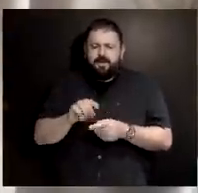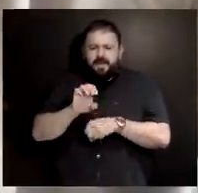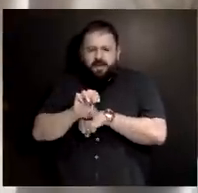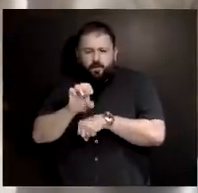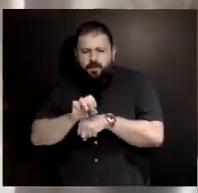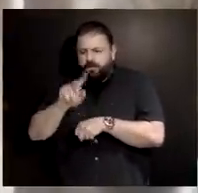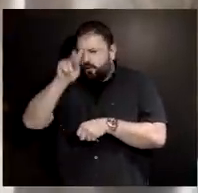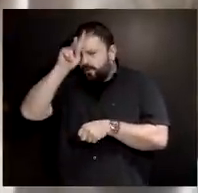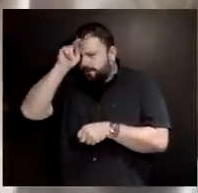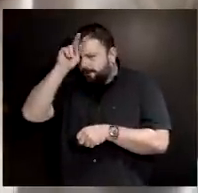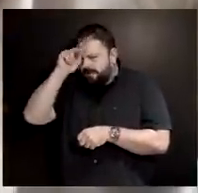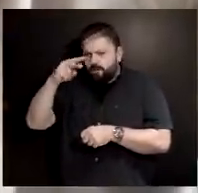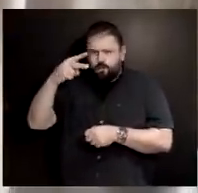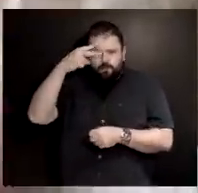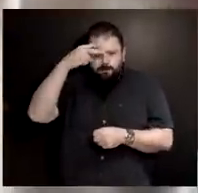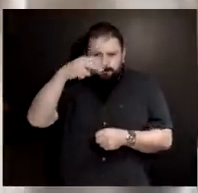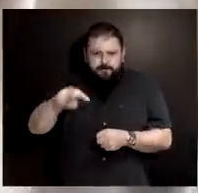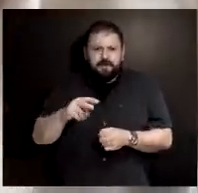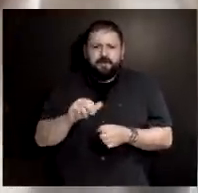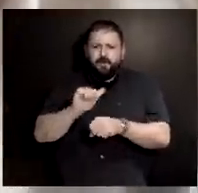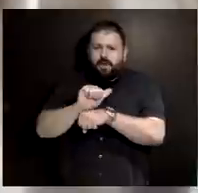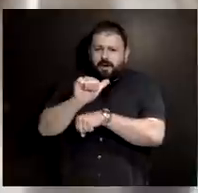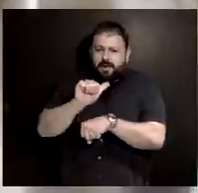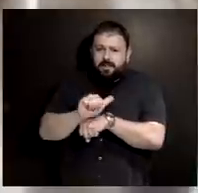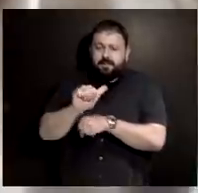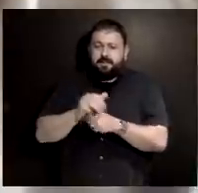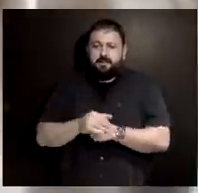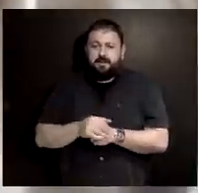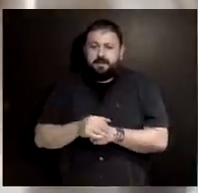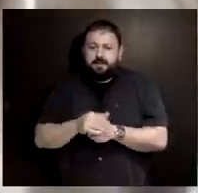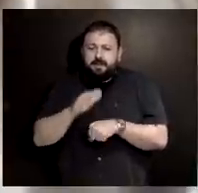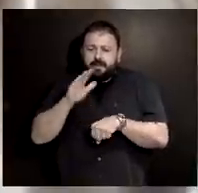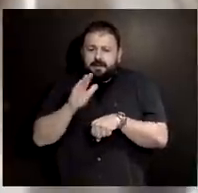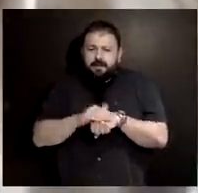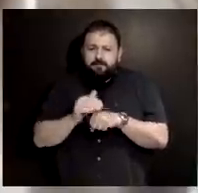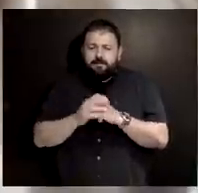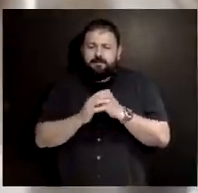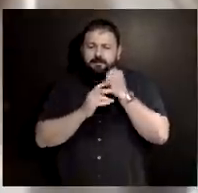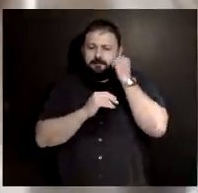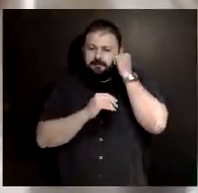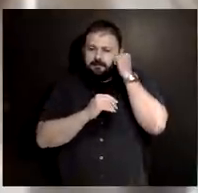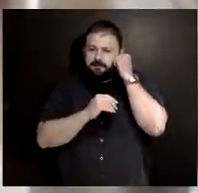México, por supuesto, Argentina, a ver qué más,